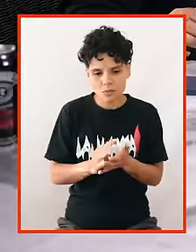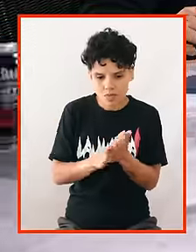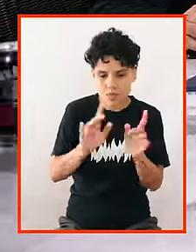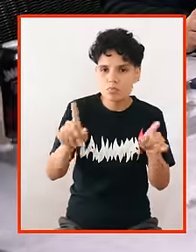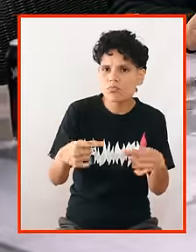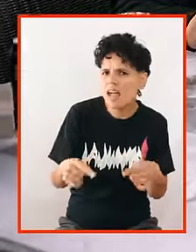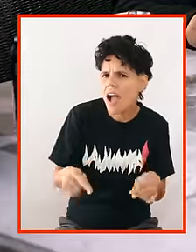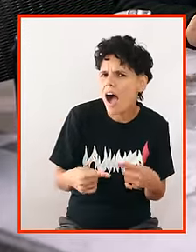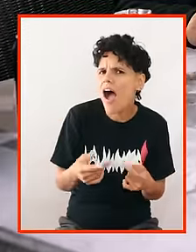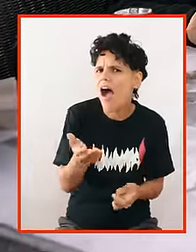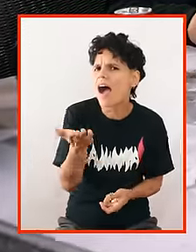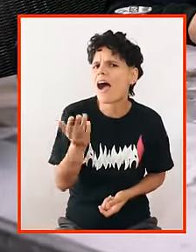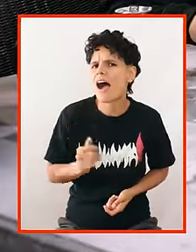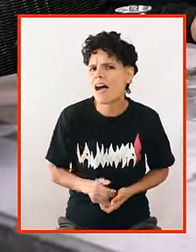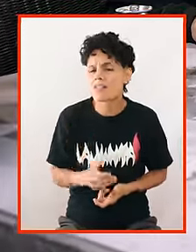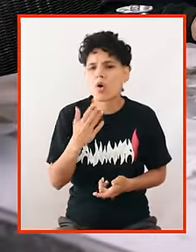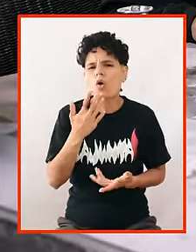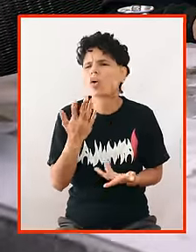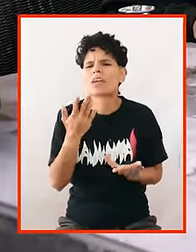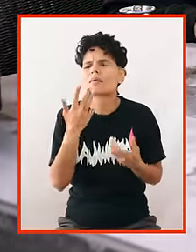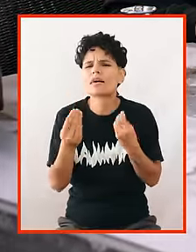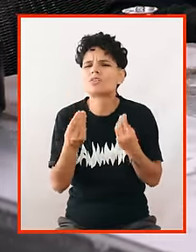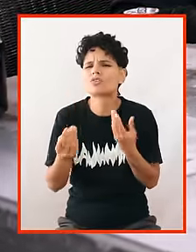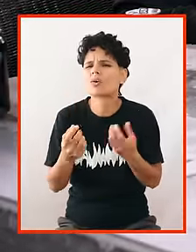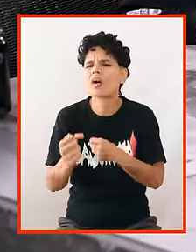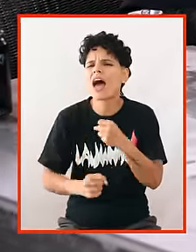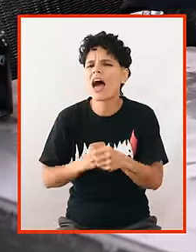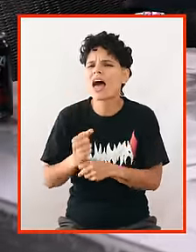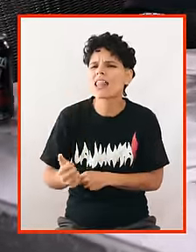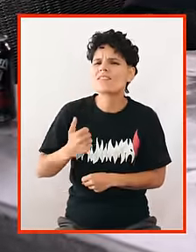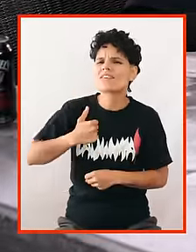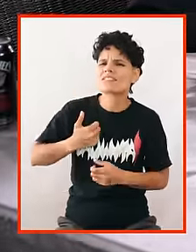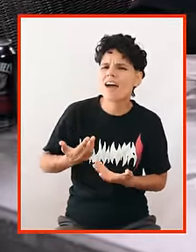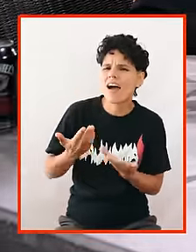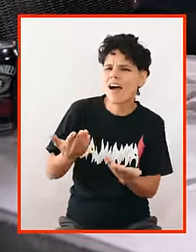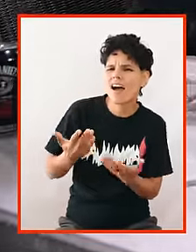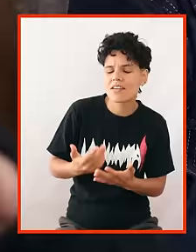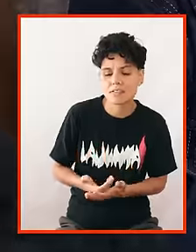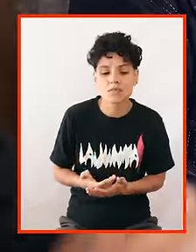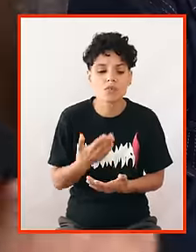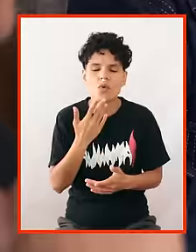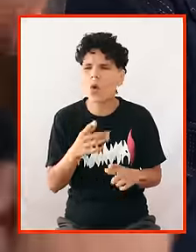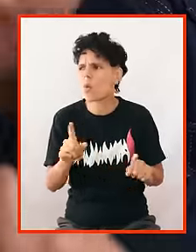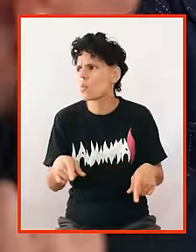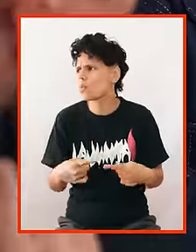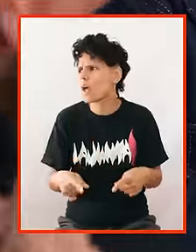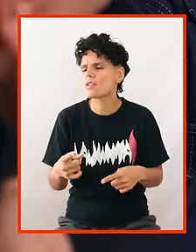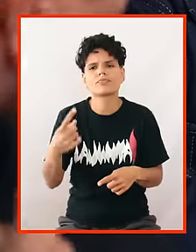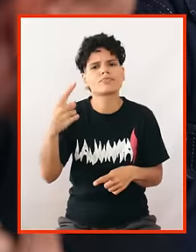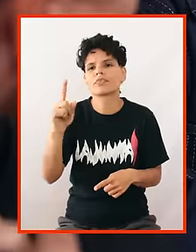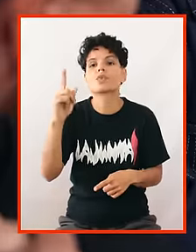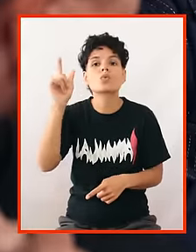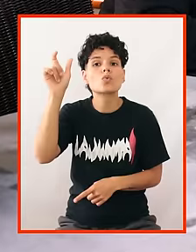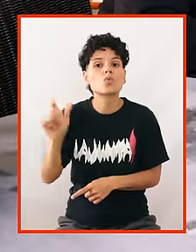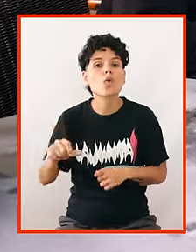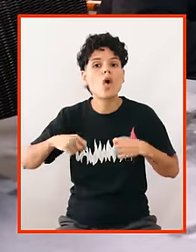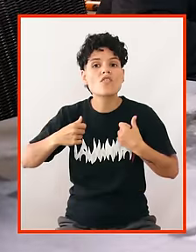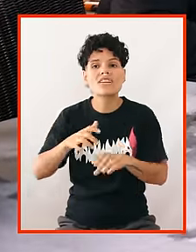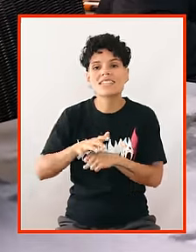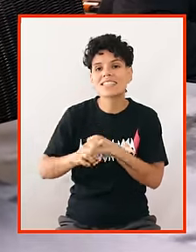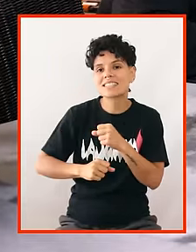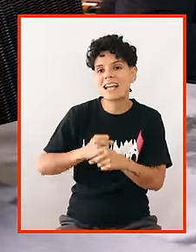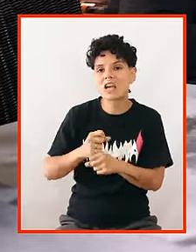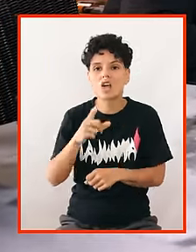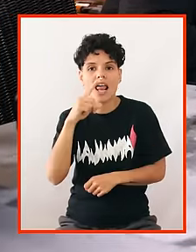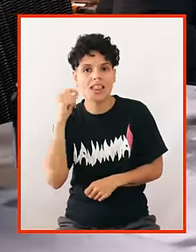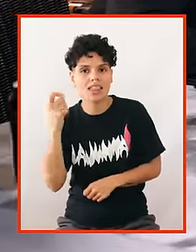tocó su cumpleaños, le tocó su aniversario. ¿Qué les tocó? Una vez nos tocó un cumpleaños de un chico de... Cumplía 15